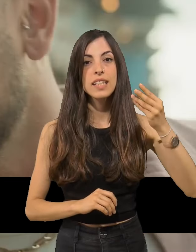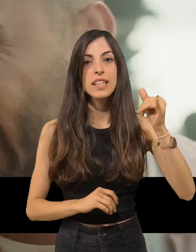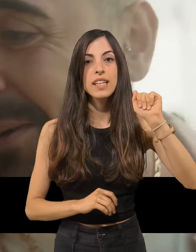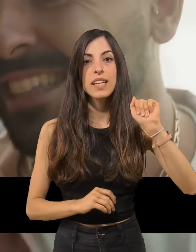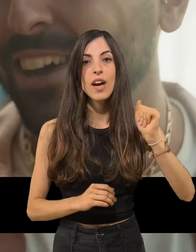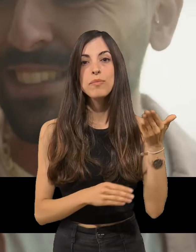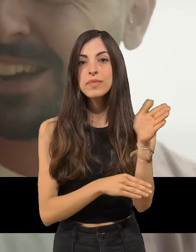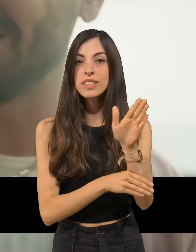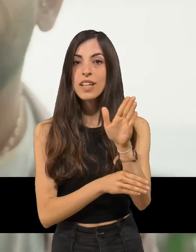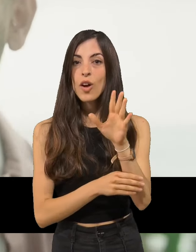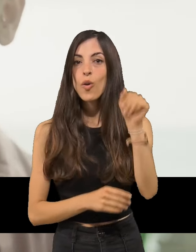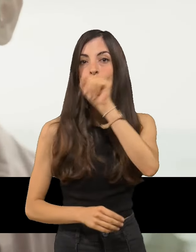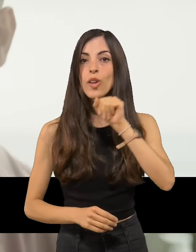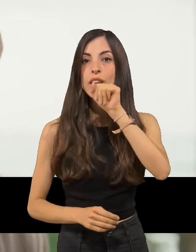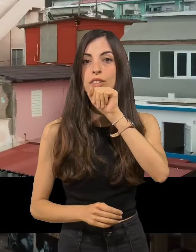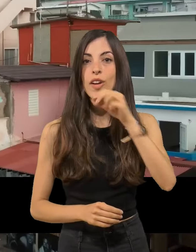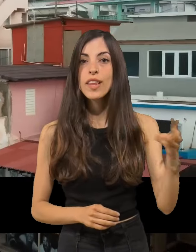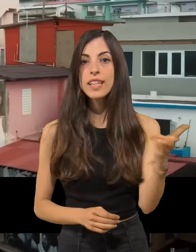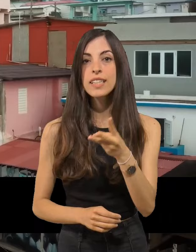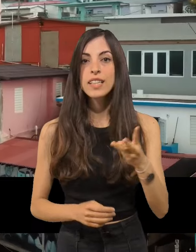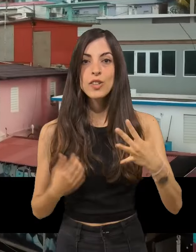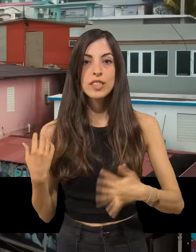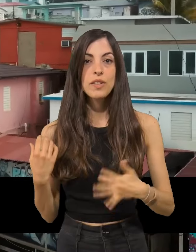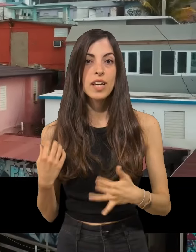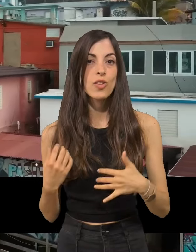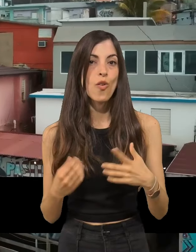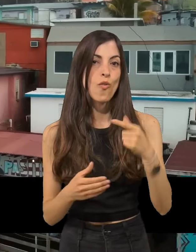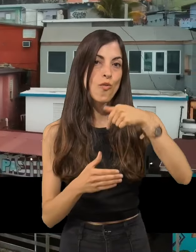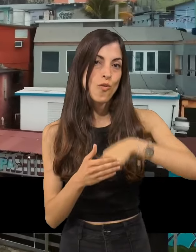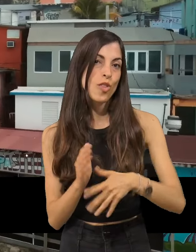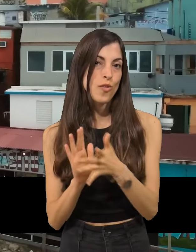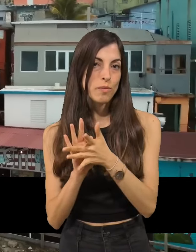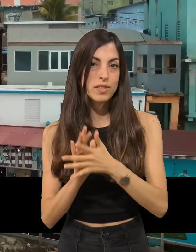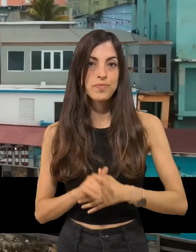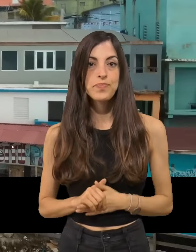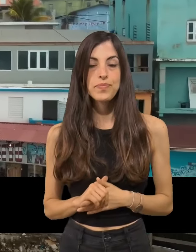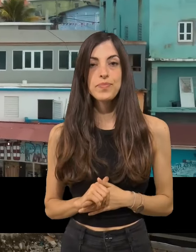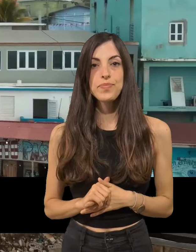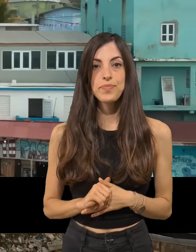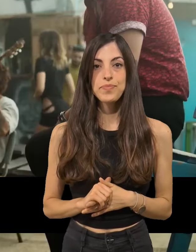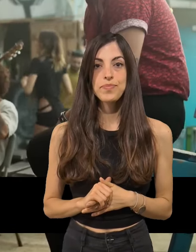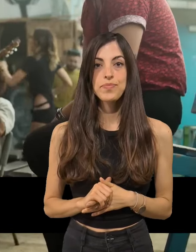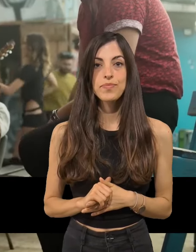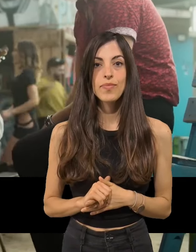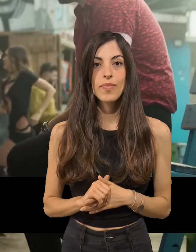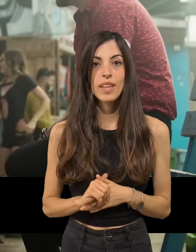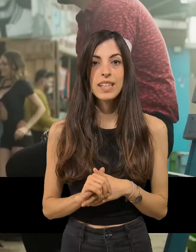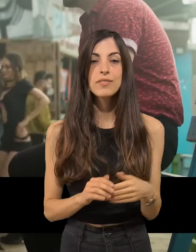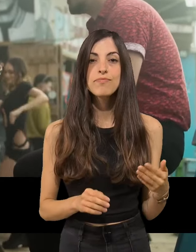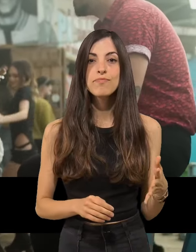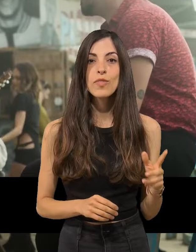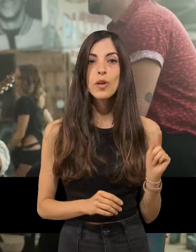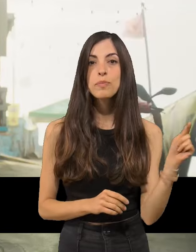un concierto del trío sevillano Fondo Flamenco en la gira de presentación de su nuevo disco Flamenquito Puro.